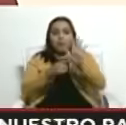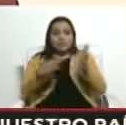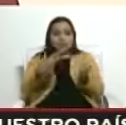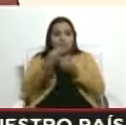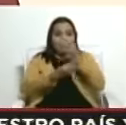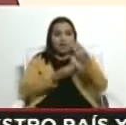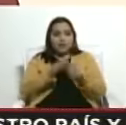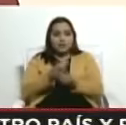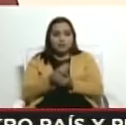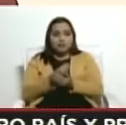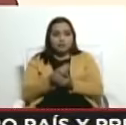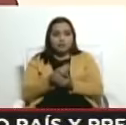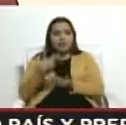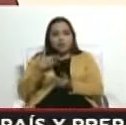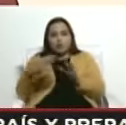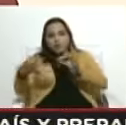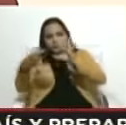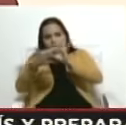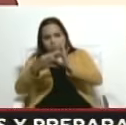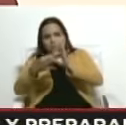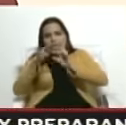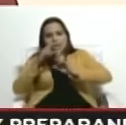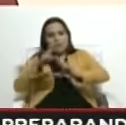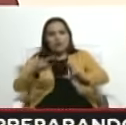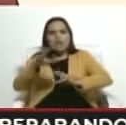Uno esto con la respuesta de la OEA.